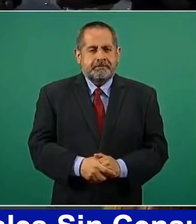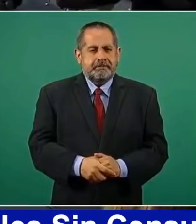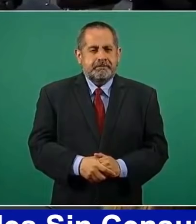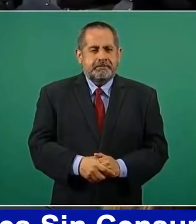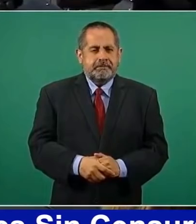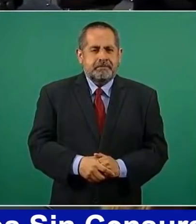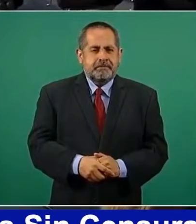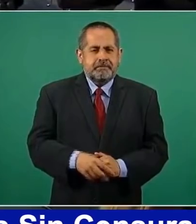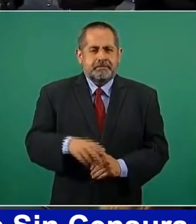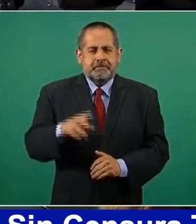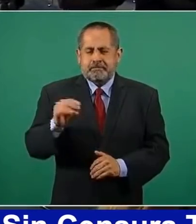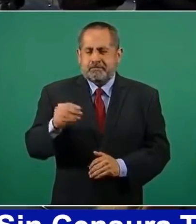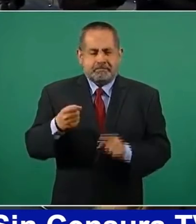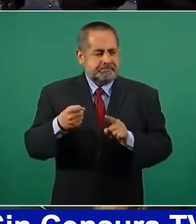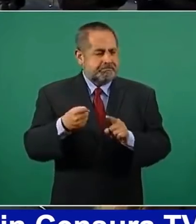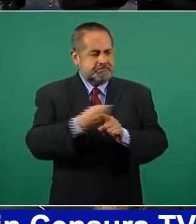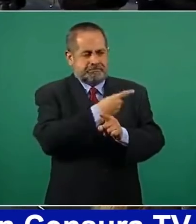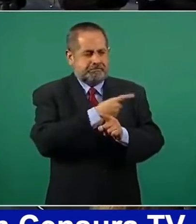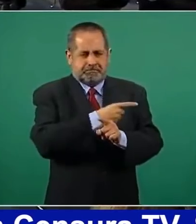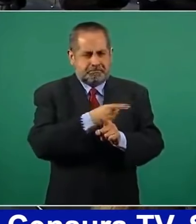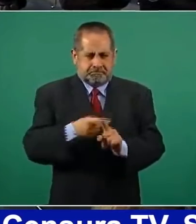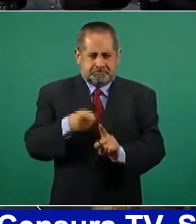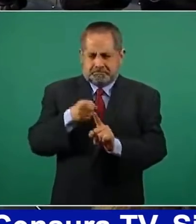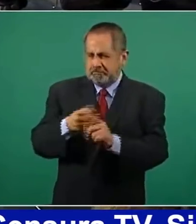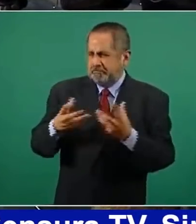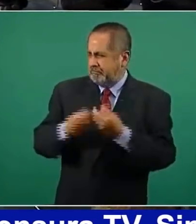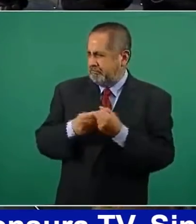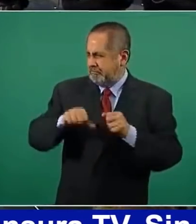se sale de contexto.